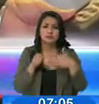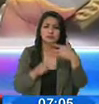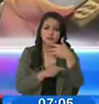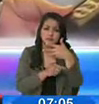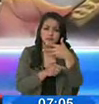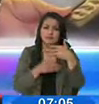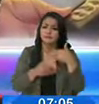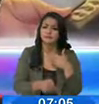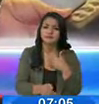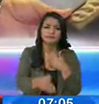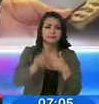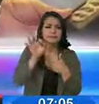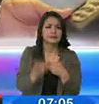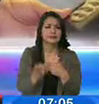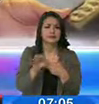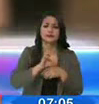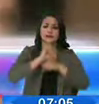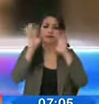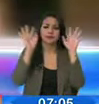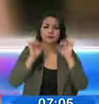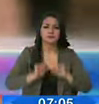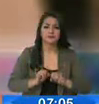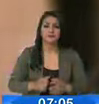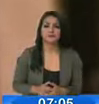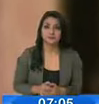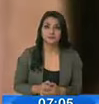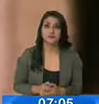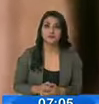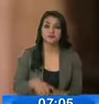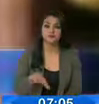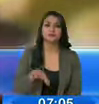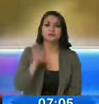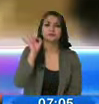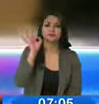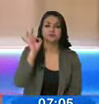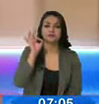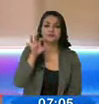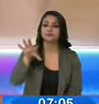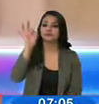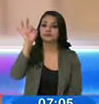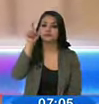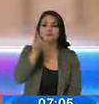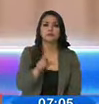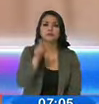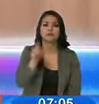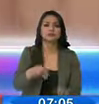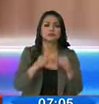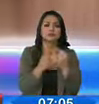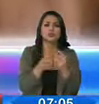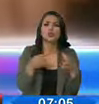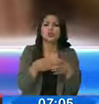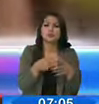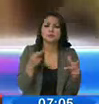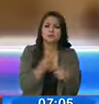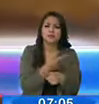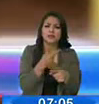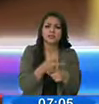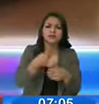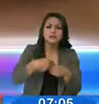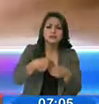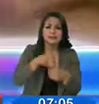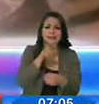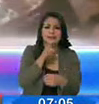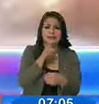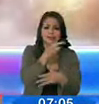investigativas que sean necesarias para esclarecer este hecho. Se logró identificar e individualizar a los integrantes de esta peligrosa organización criminal. Es